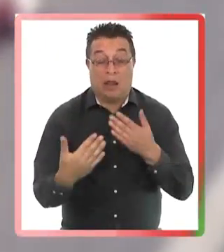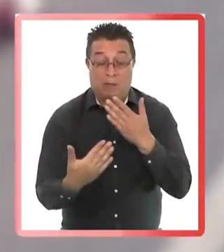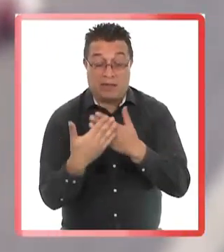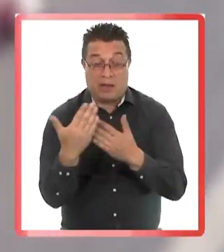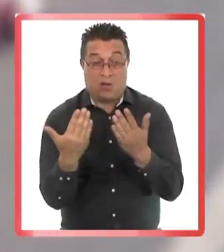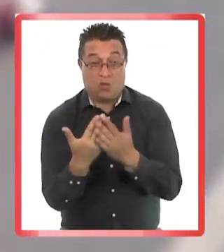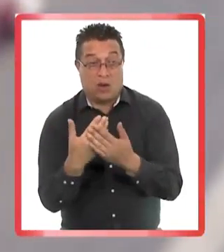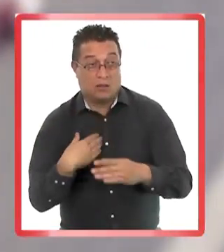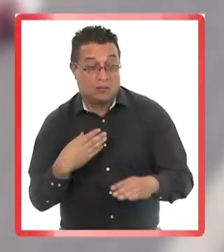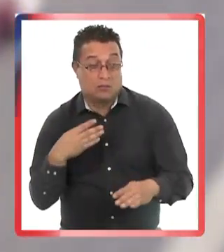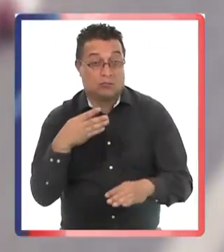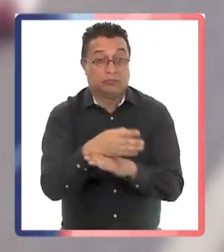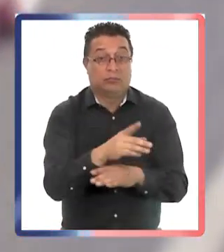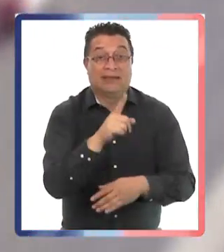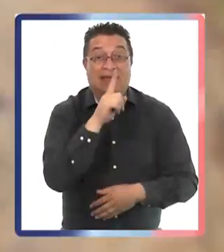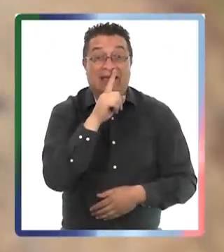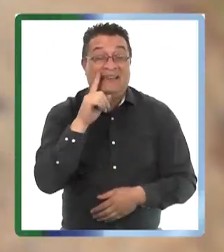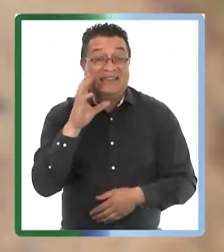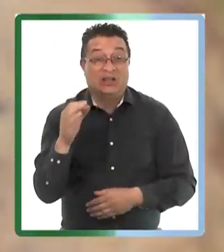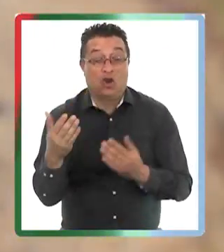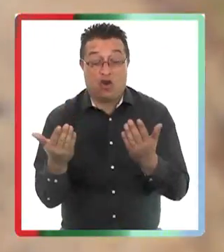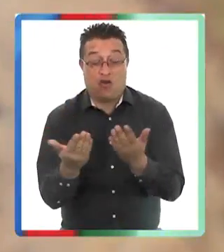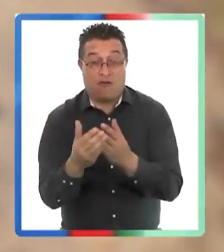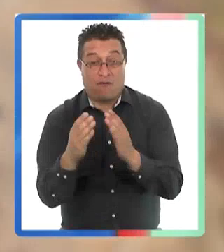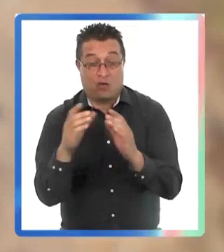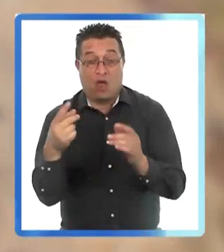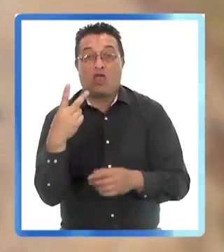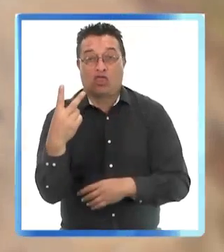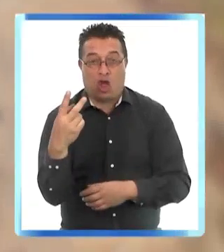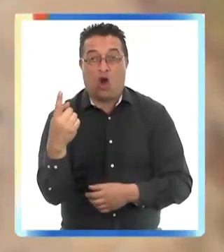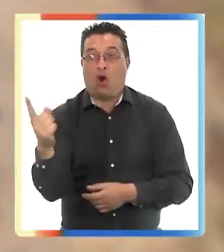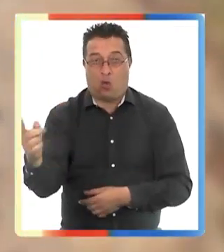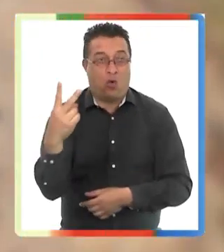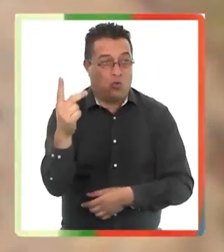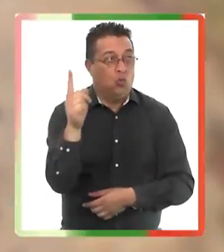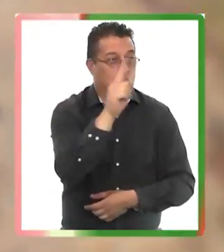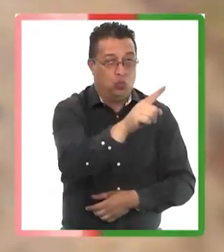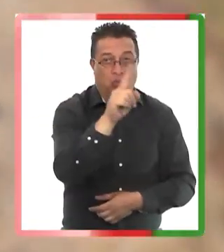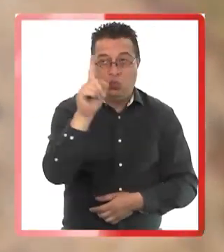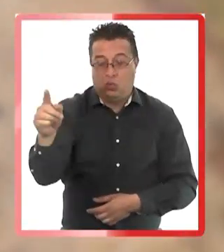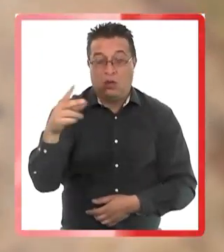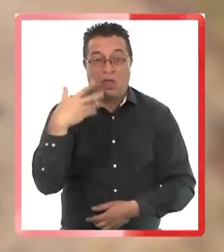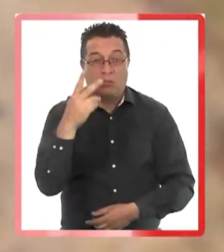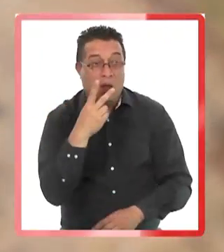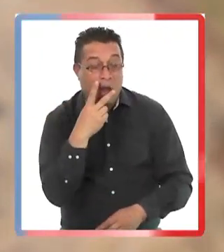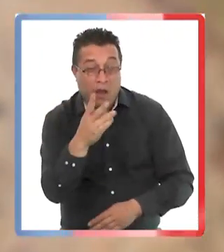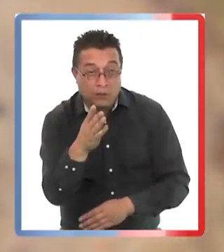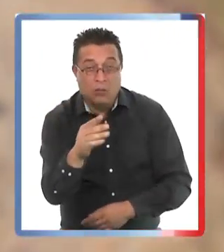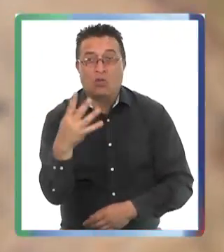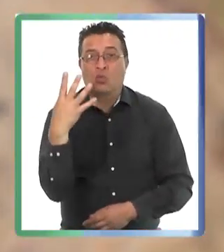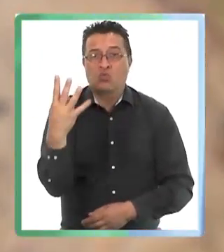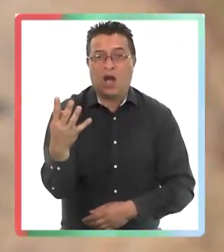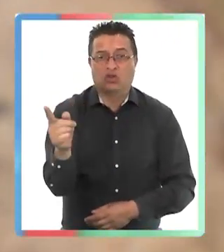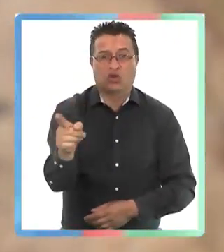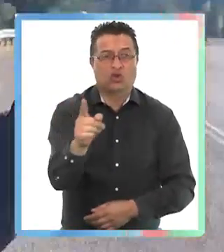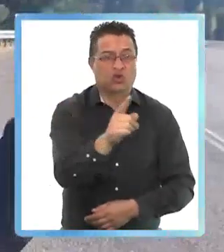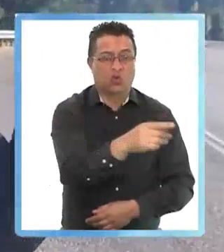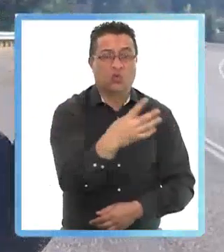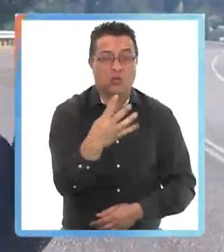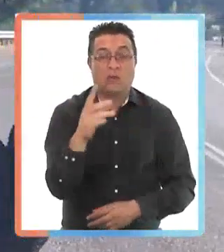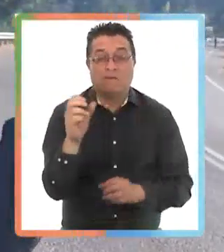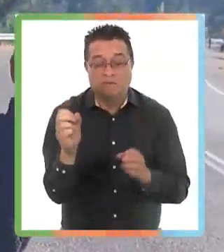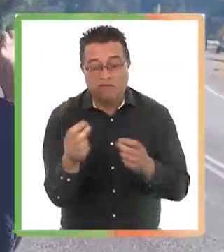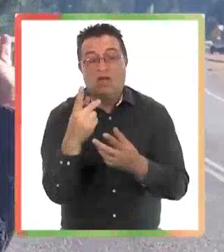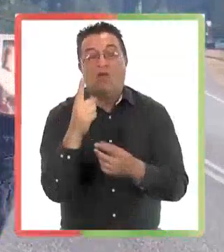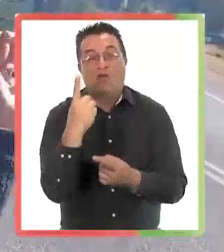niños en la mañana al colegio y el tío del furgón lo avisó que habían dos, dijo dos y uno allá. Pero después fuimos a ver y ahí habían